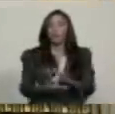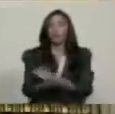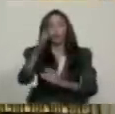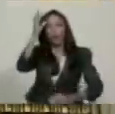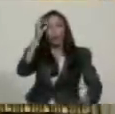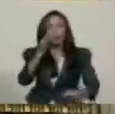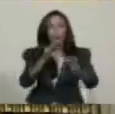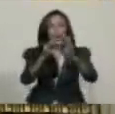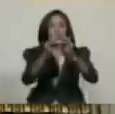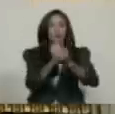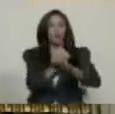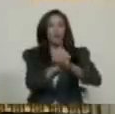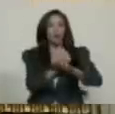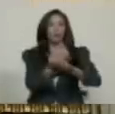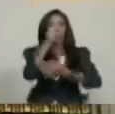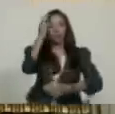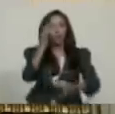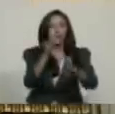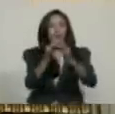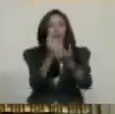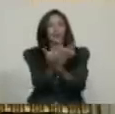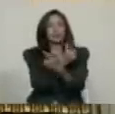lealtad, libertad,